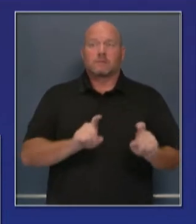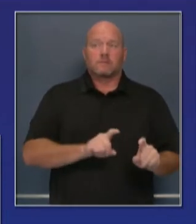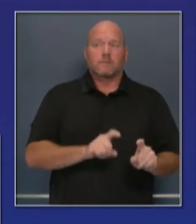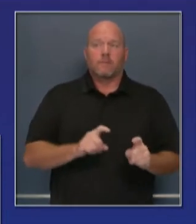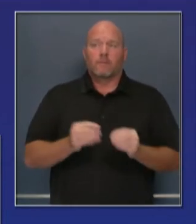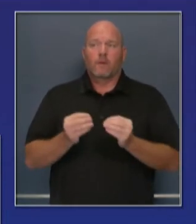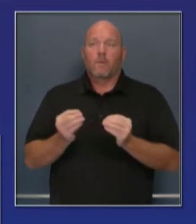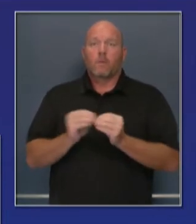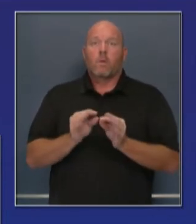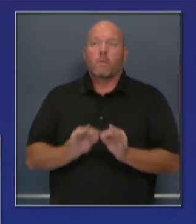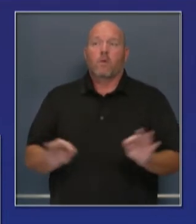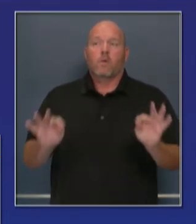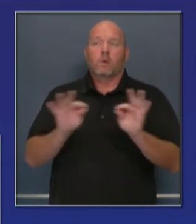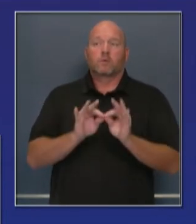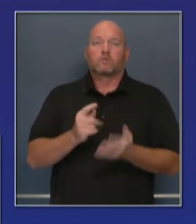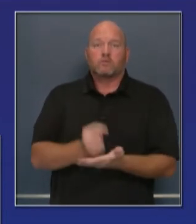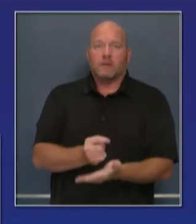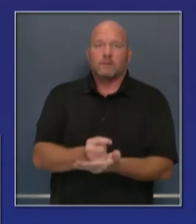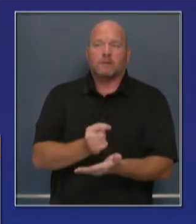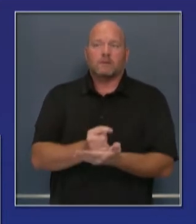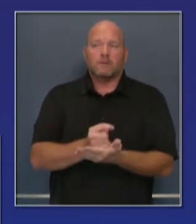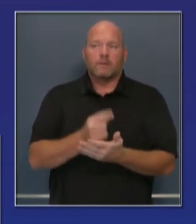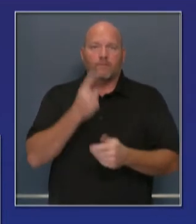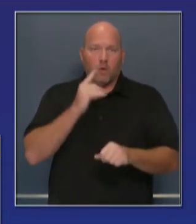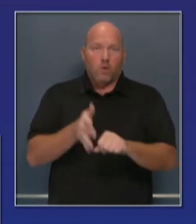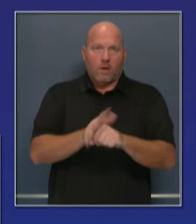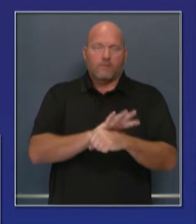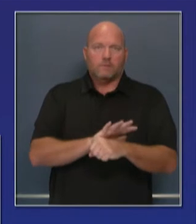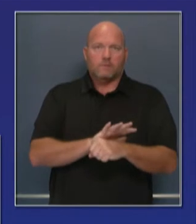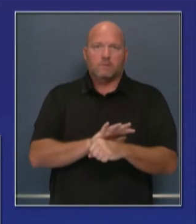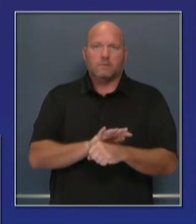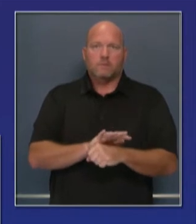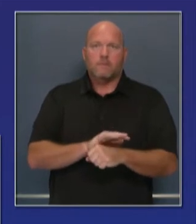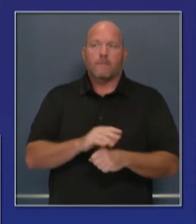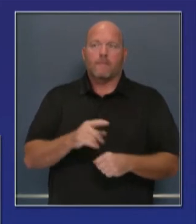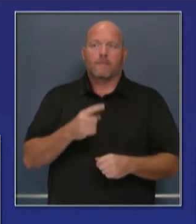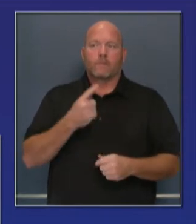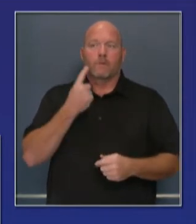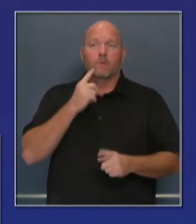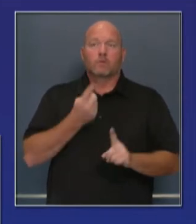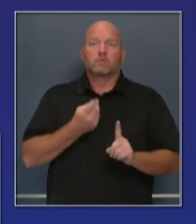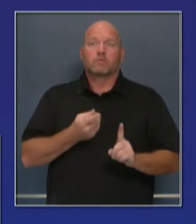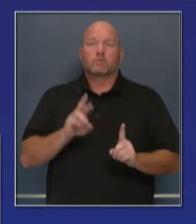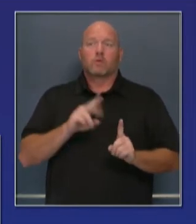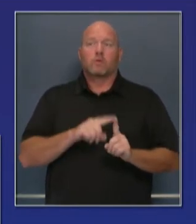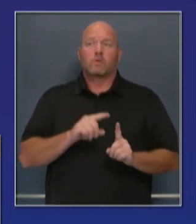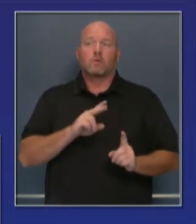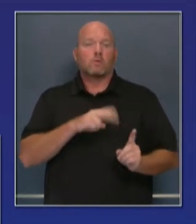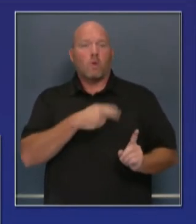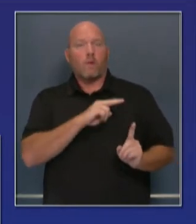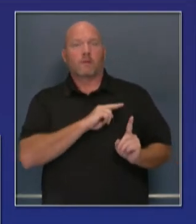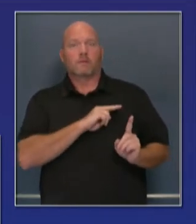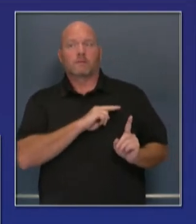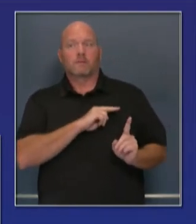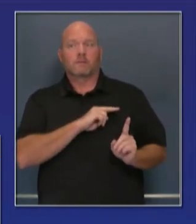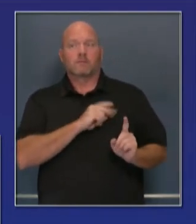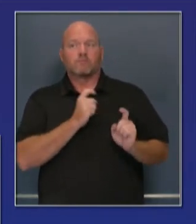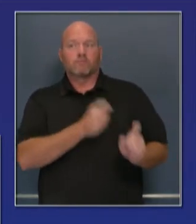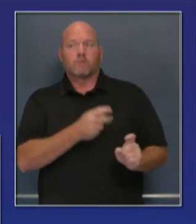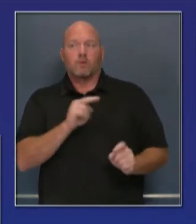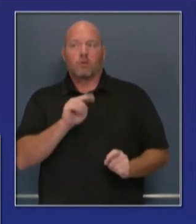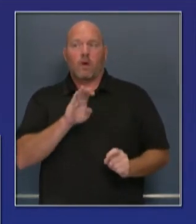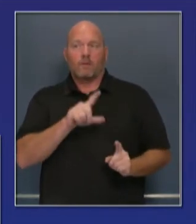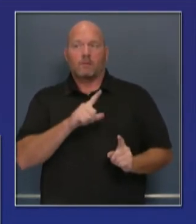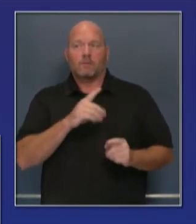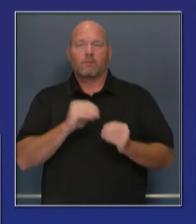desarrollar pruebas y, sobre todo, tratamiento para COVID. Y para la doctora Doudna, el premio Nobel llegó con